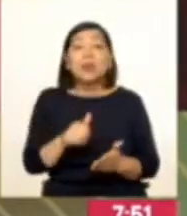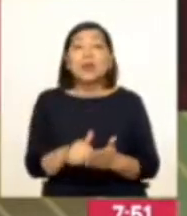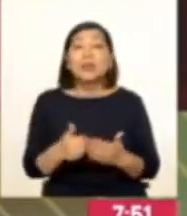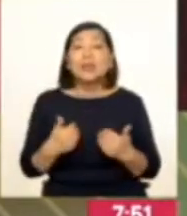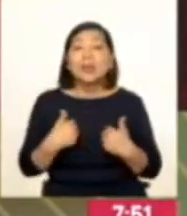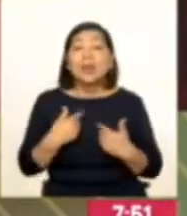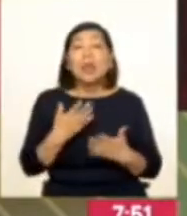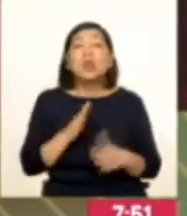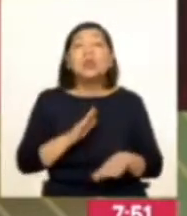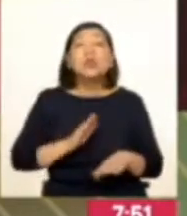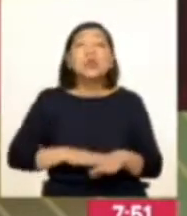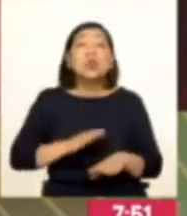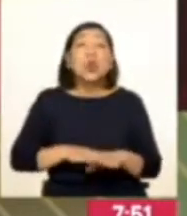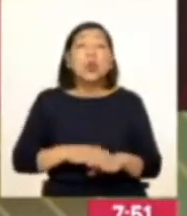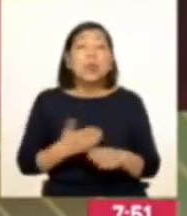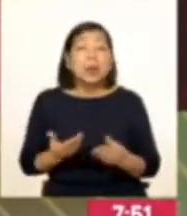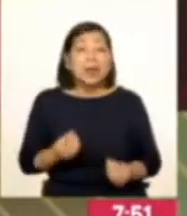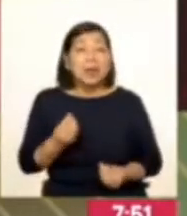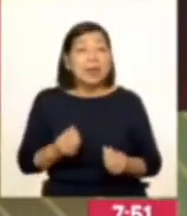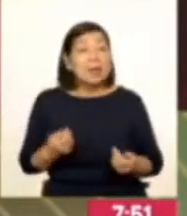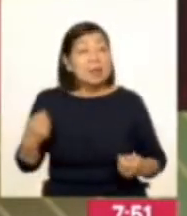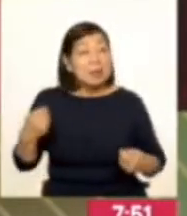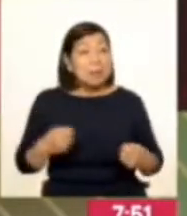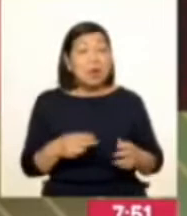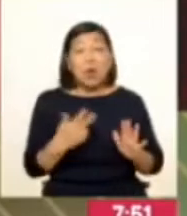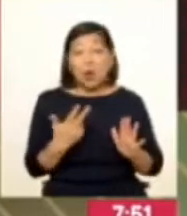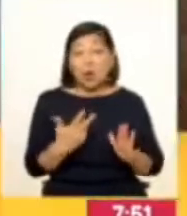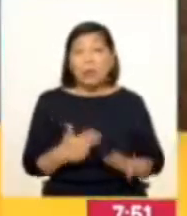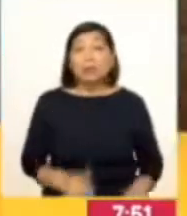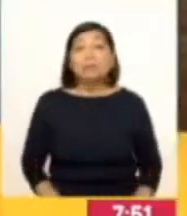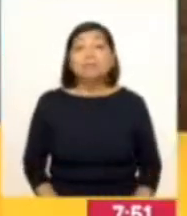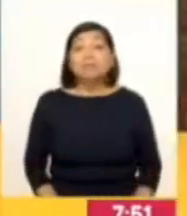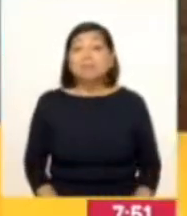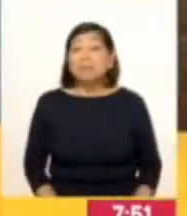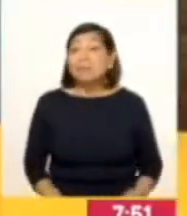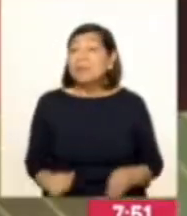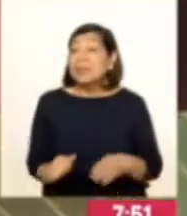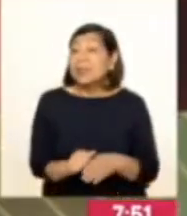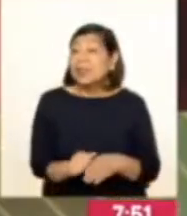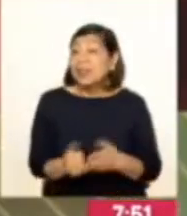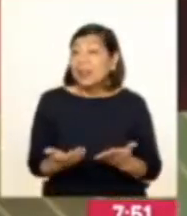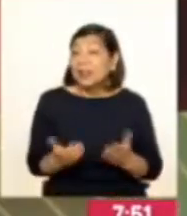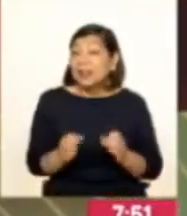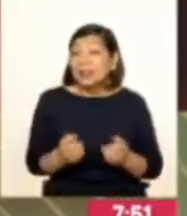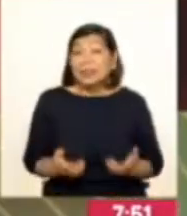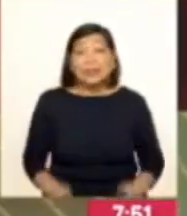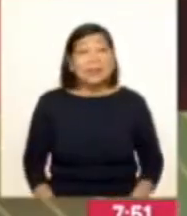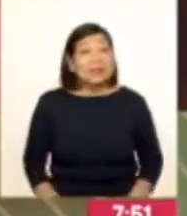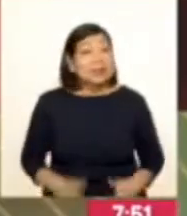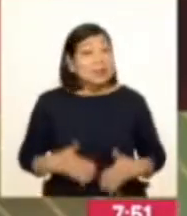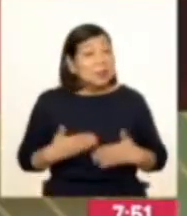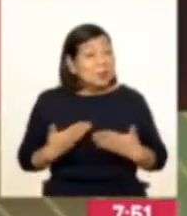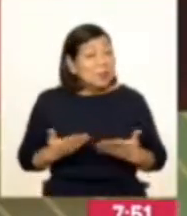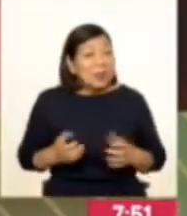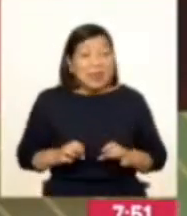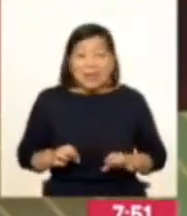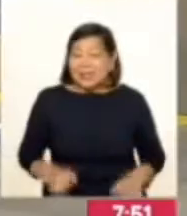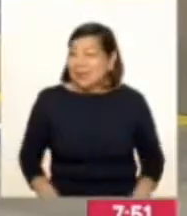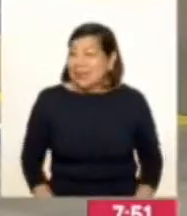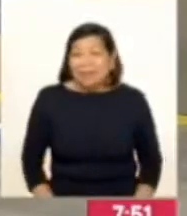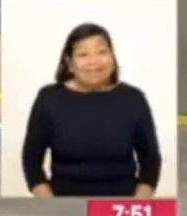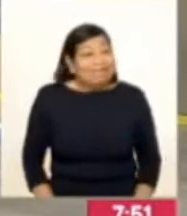deberían saber respecto al sistema de inversión entonces en la práctica así no juega